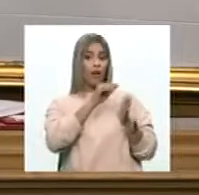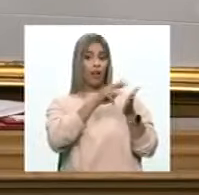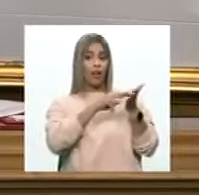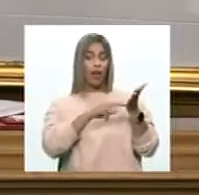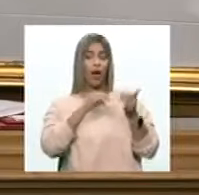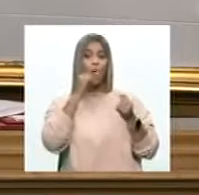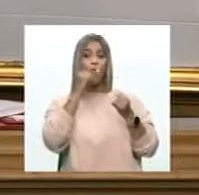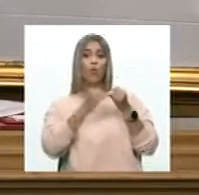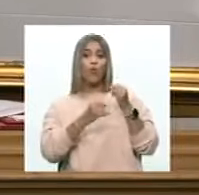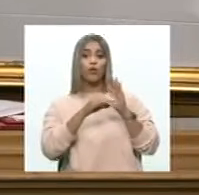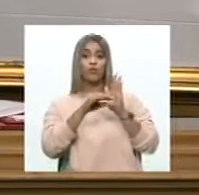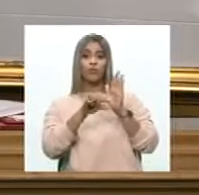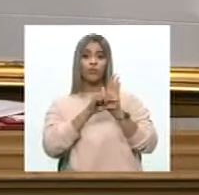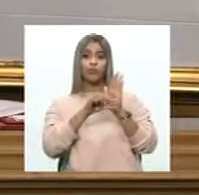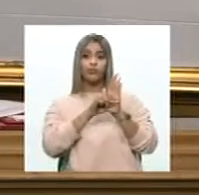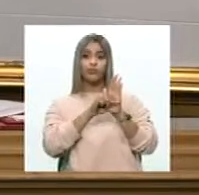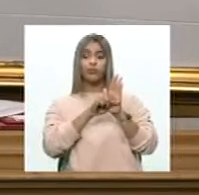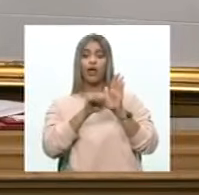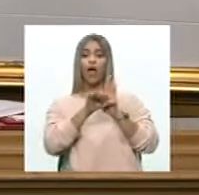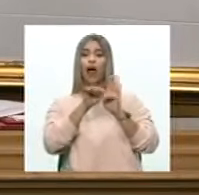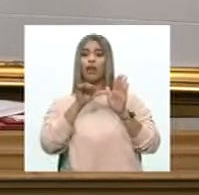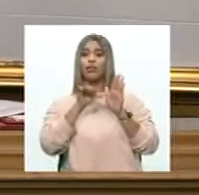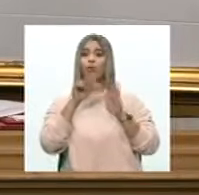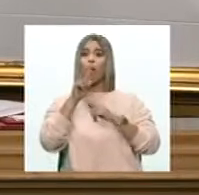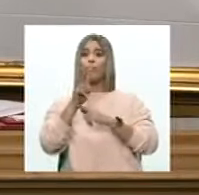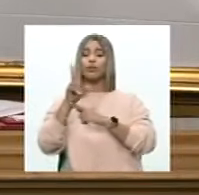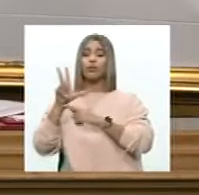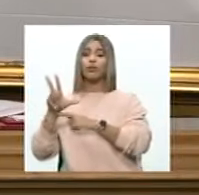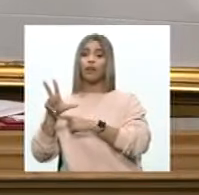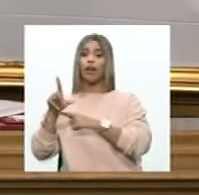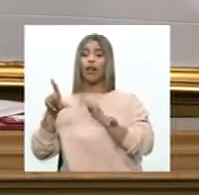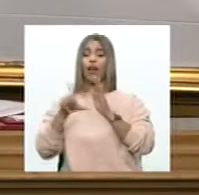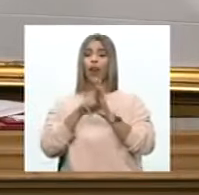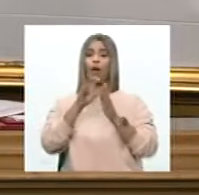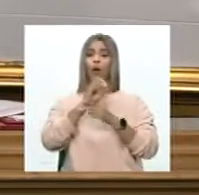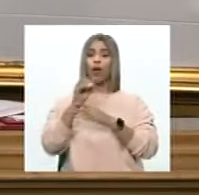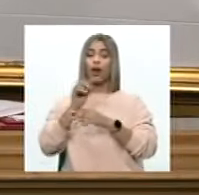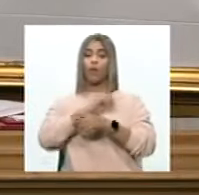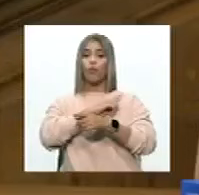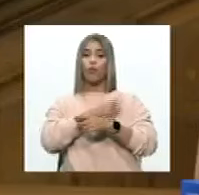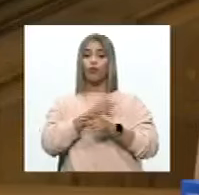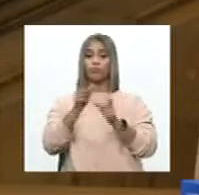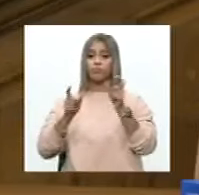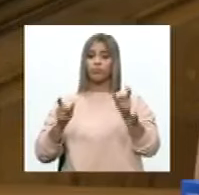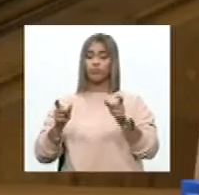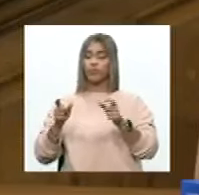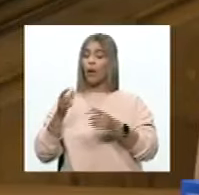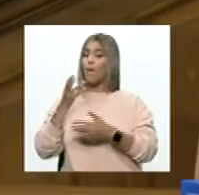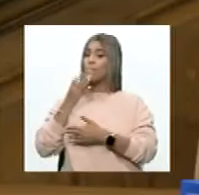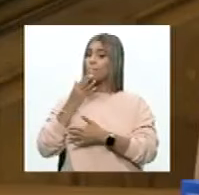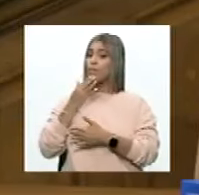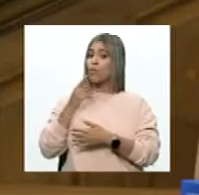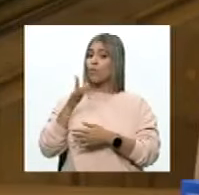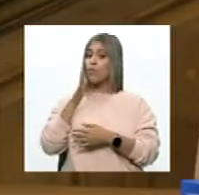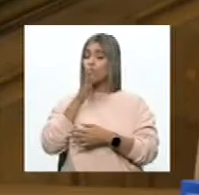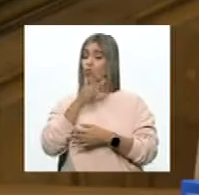al último aparte del artículo 23 de la Ley Orgánica del Poder Ciudadano. En caso de no haber sido convocado